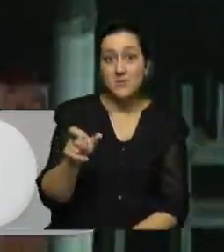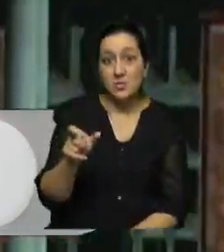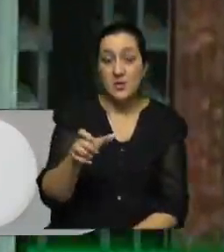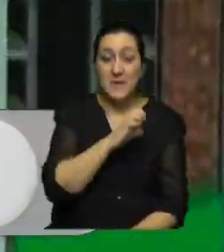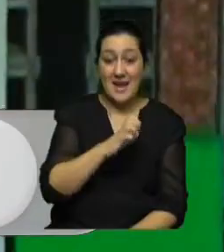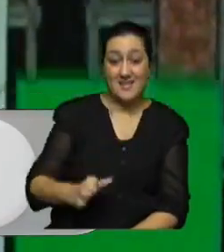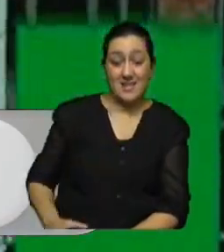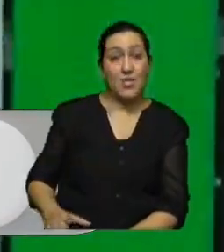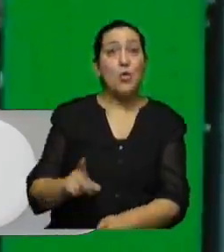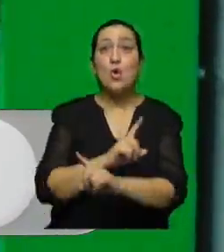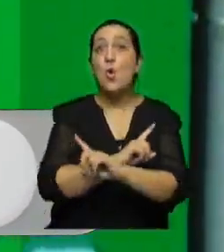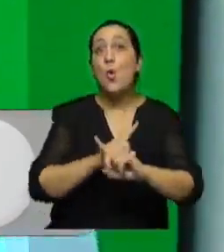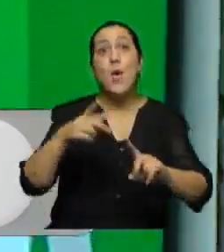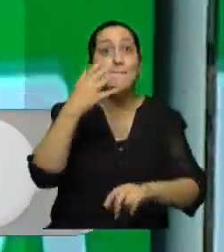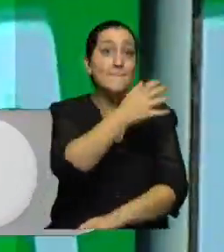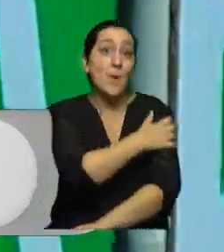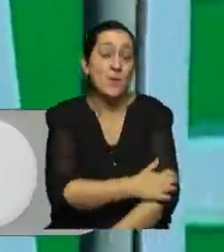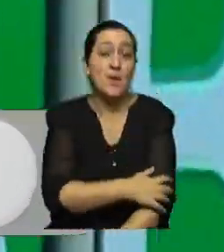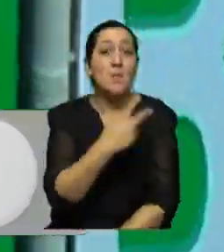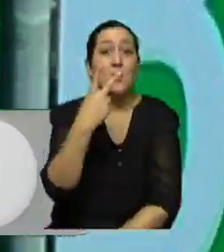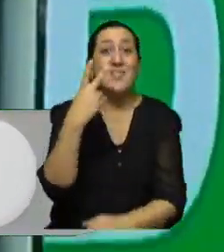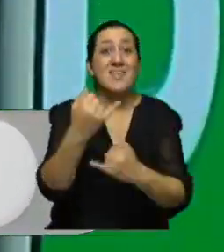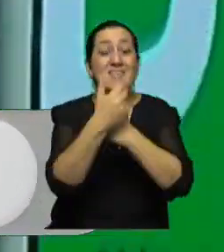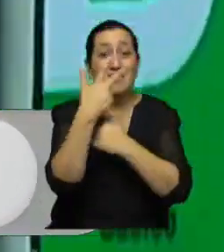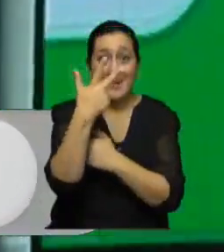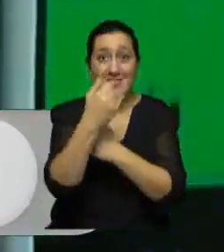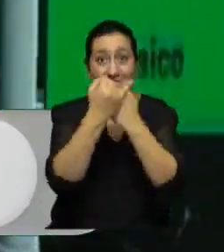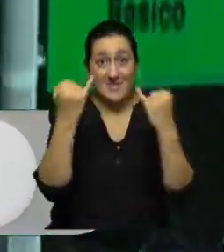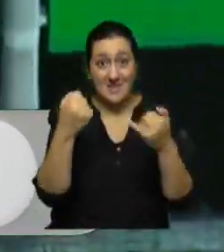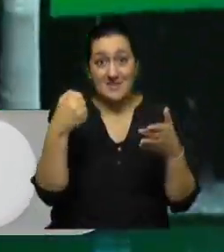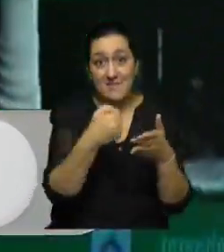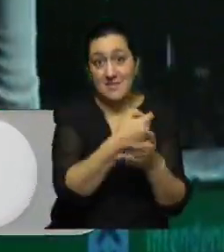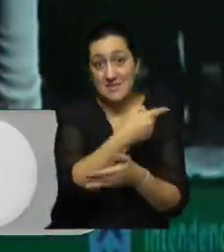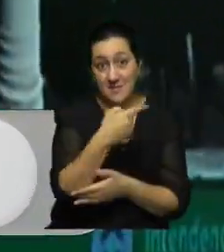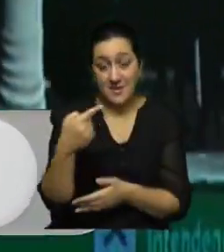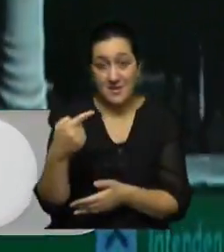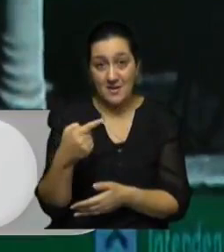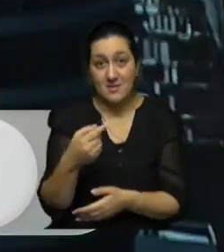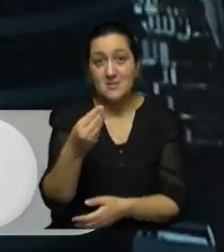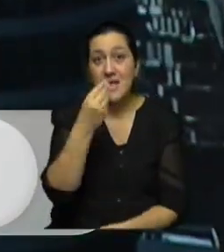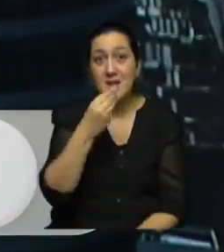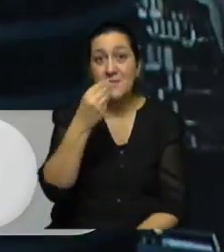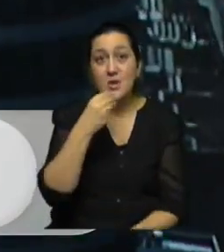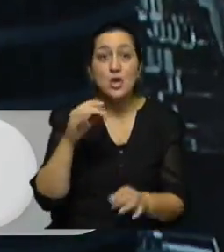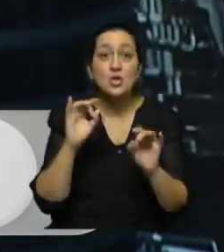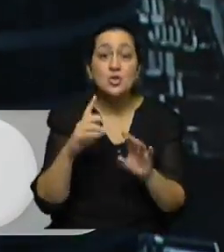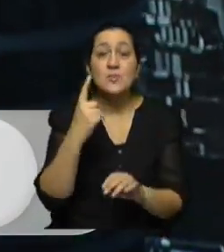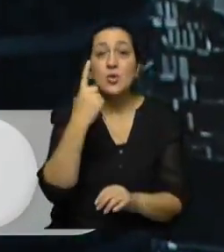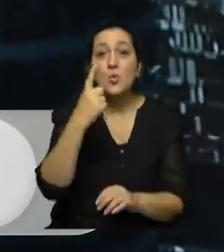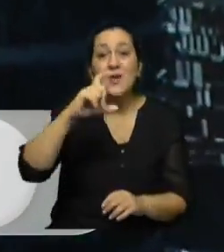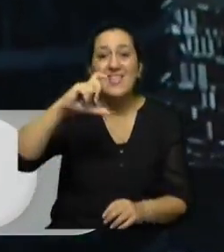no son pobres, durante 3 días en el fin de semana, y tengo de testigo a Dios, se alimentaron con una taza de